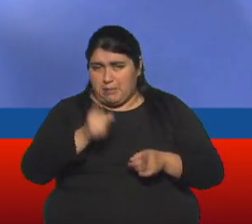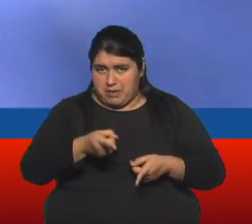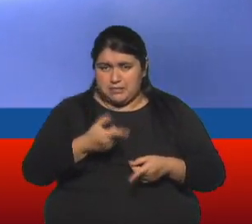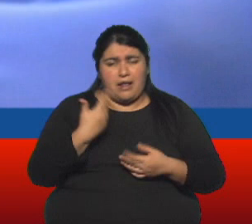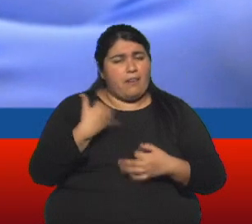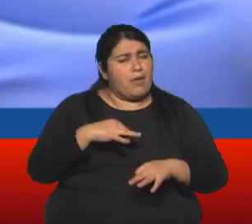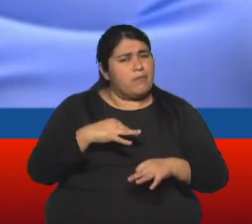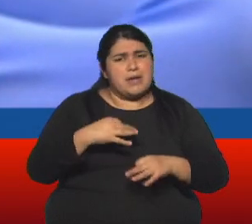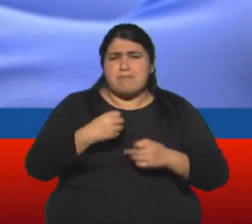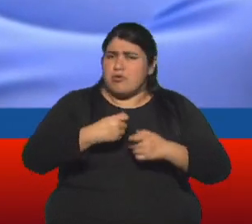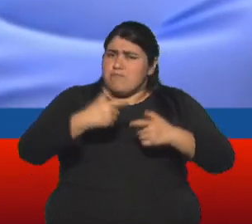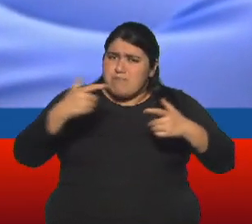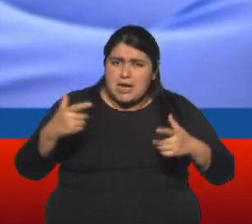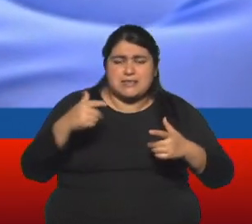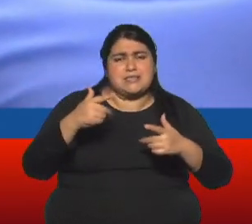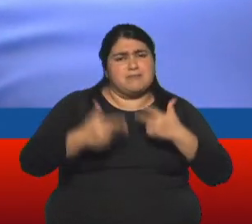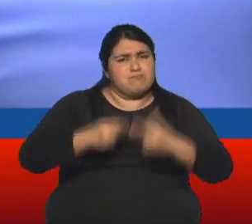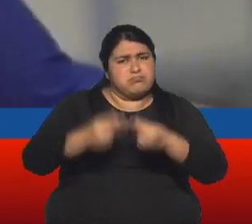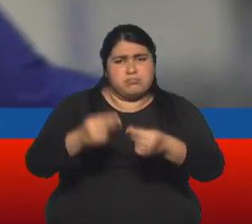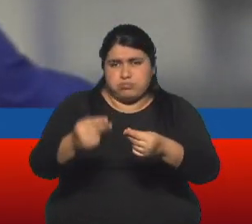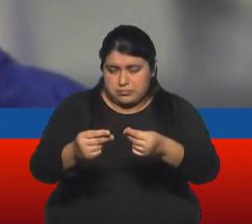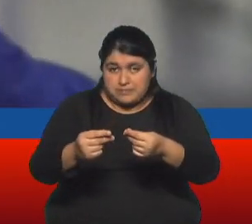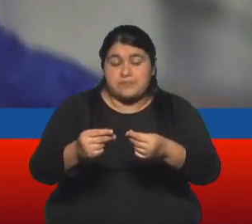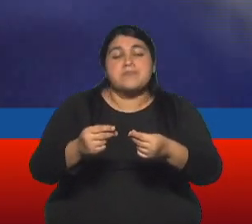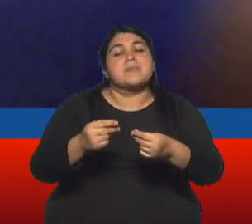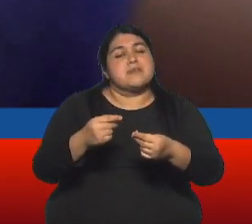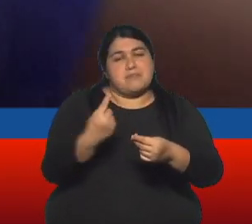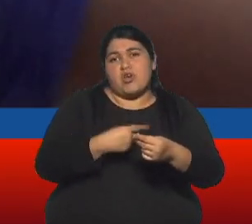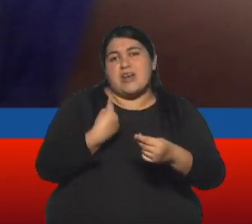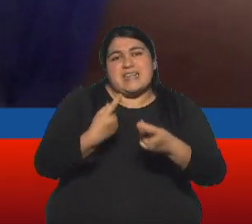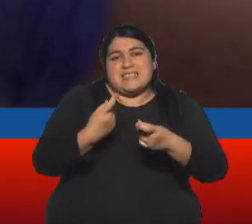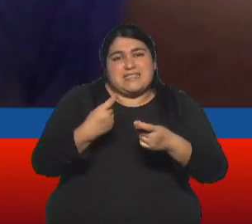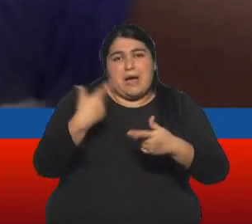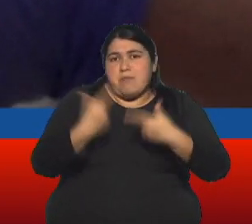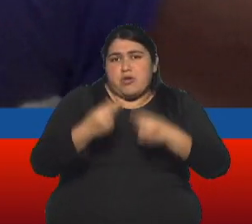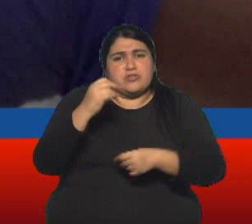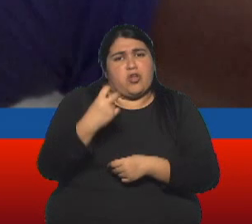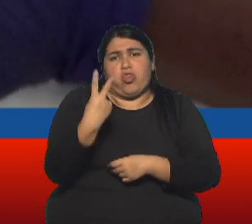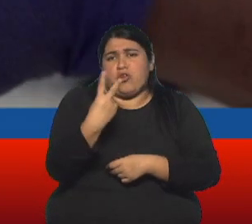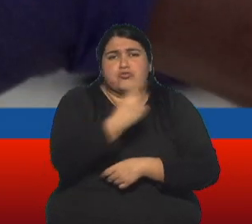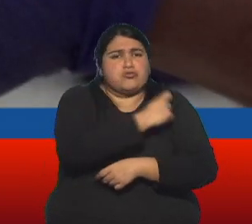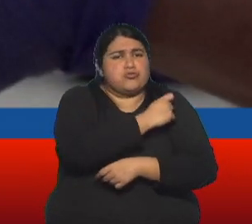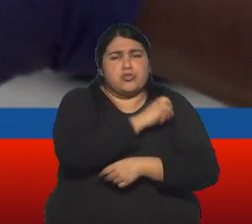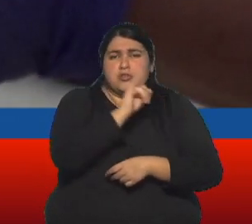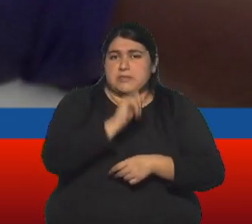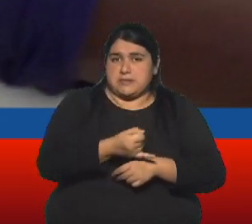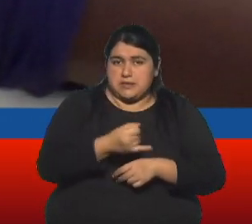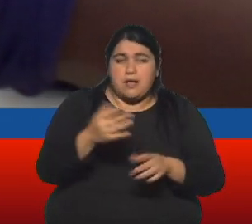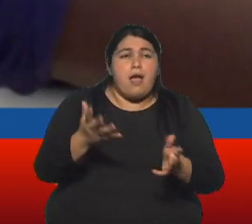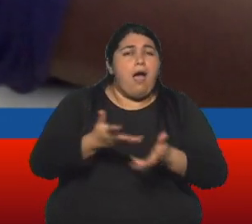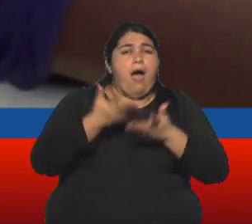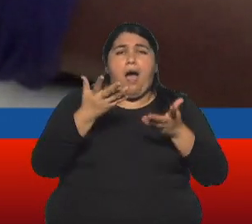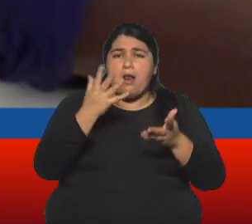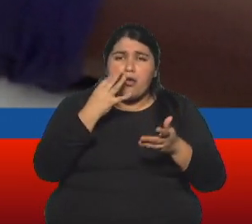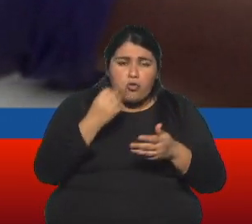que aumentar ese 30 y pasarlo a un 70. Y para eso necesitamos completar un esquema de dos dosis. En función de que pueda haber un faltante